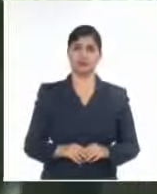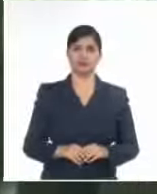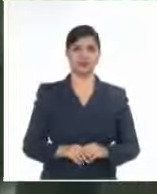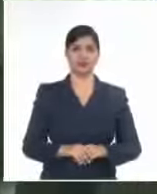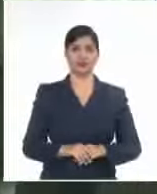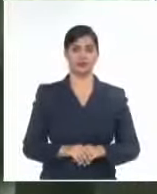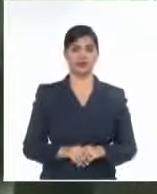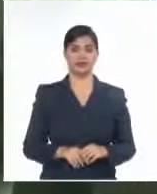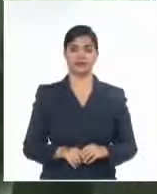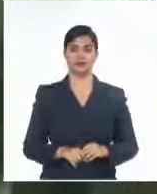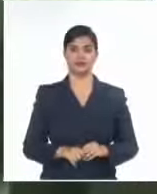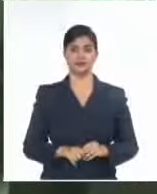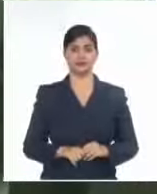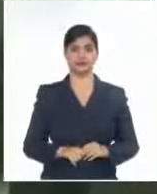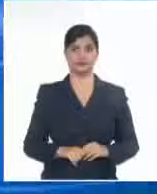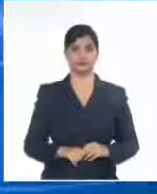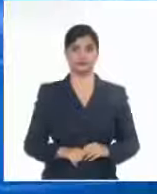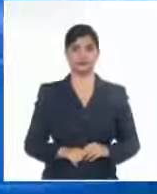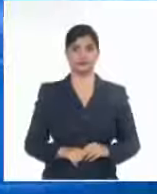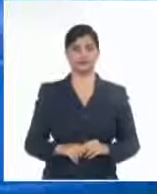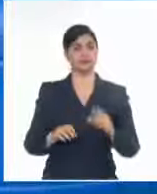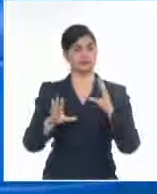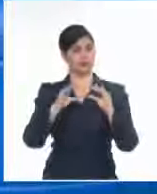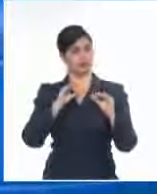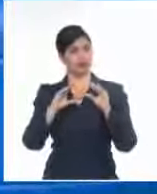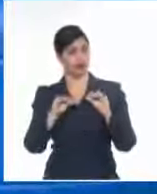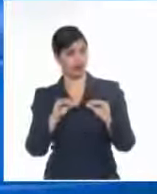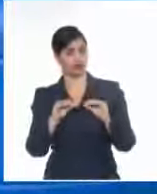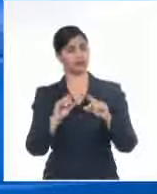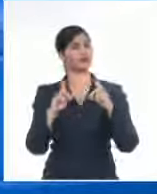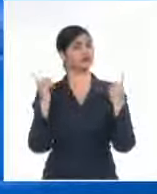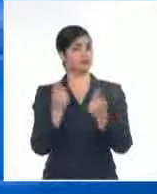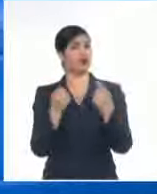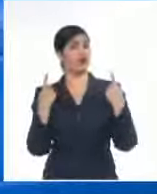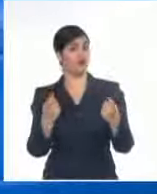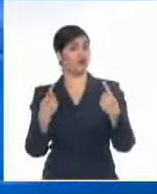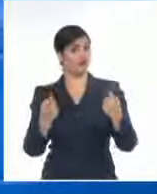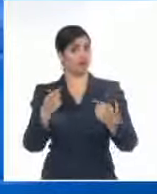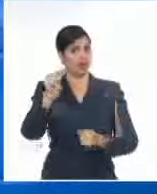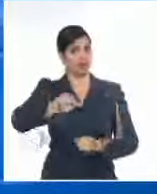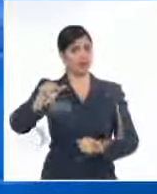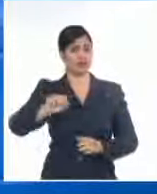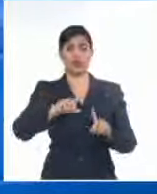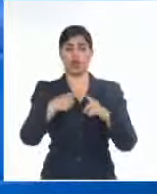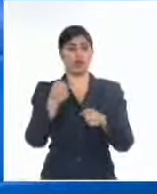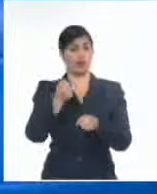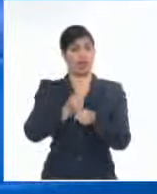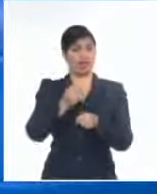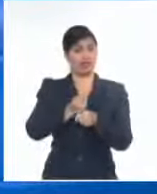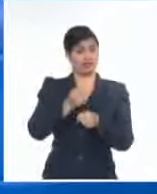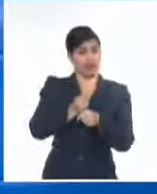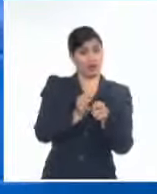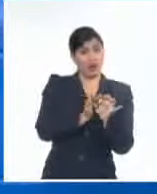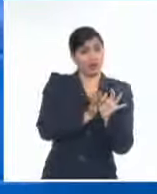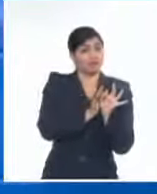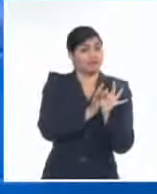el aporte que le hace. Pero nos faltan brazos en la agricultura. Y trabajo